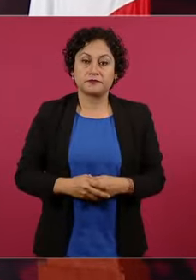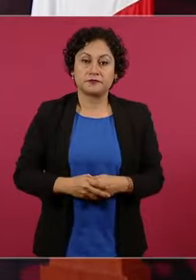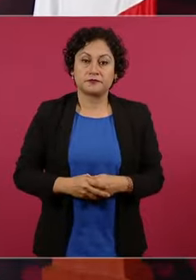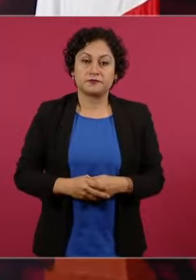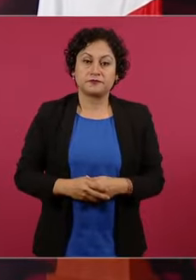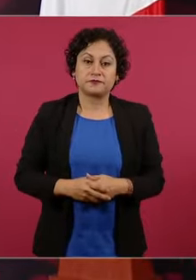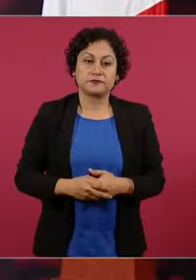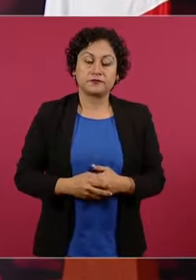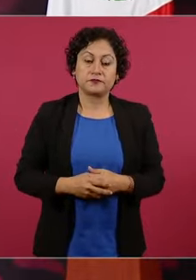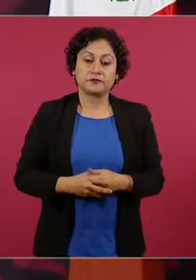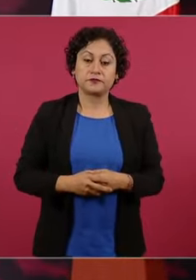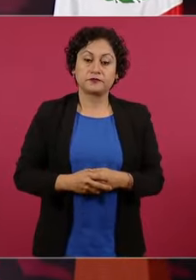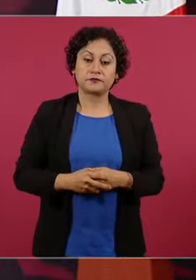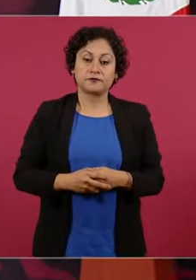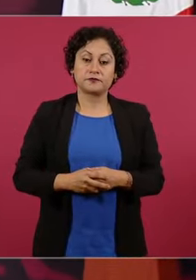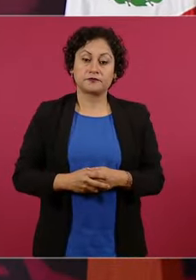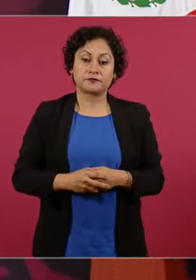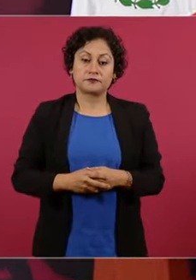a ver